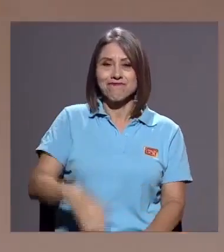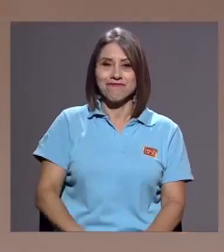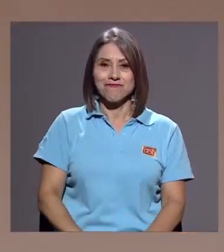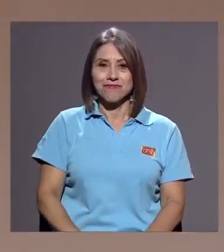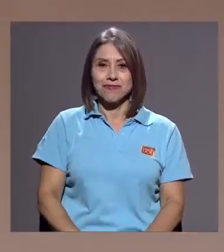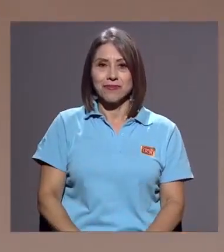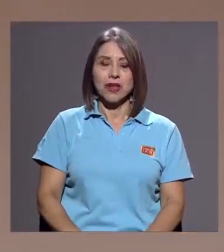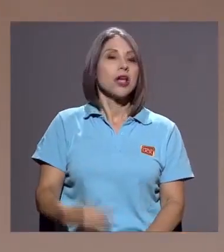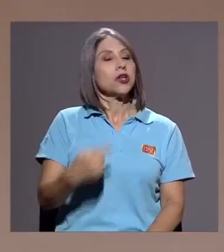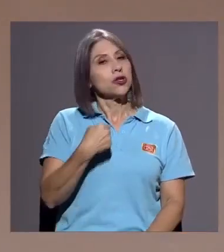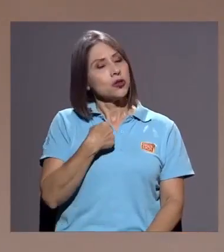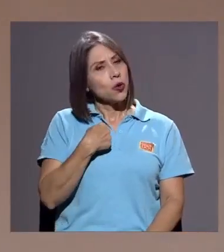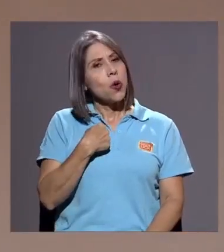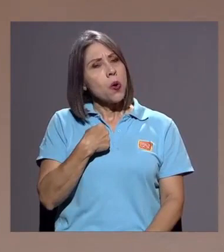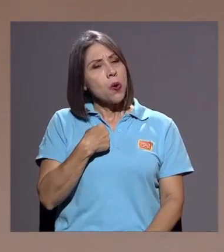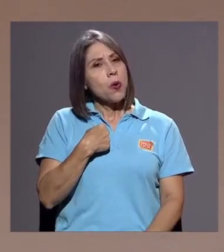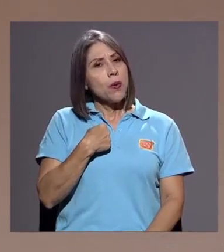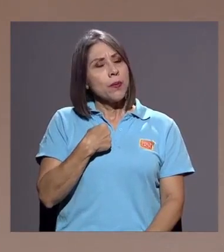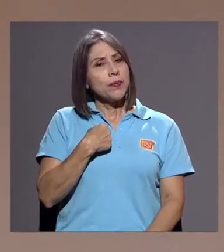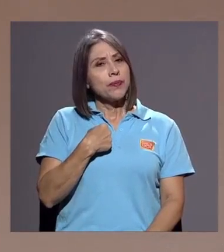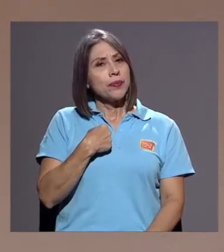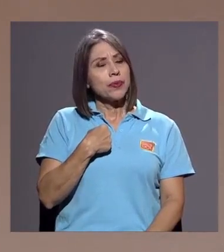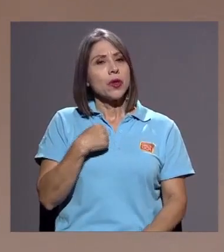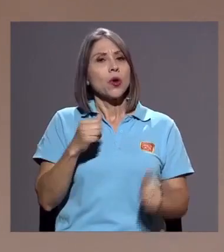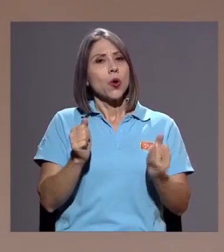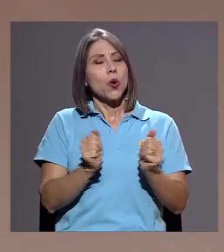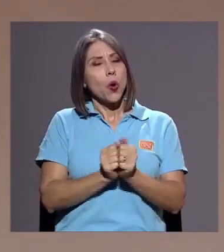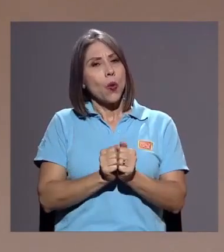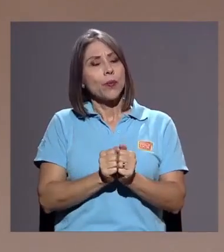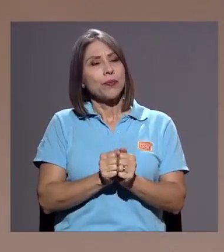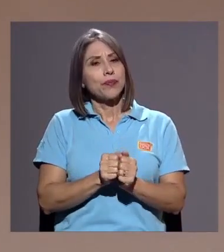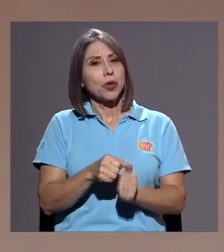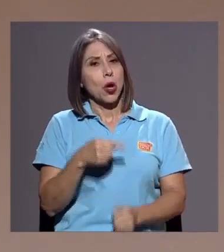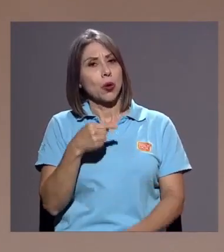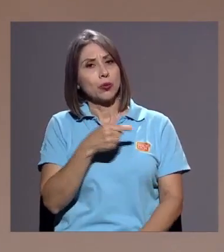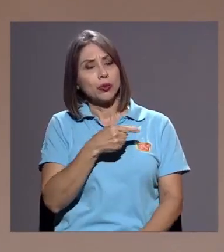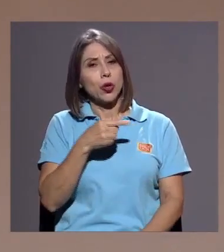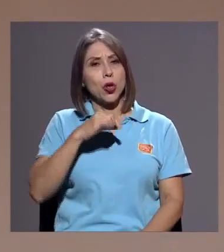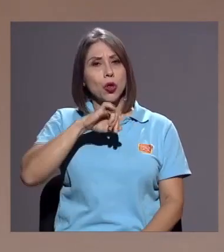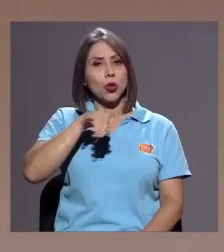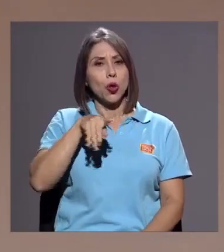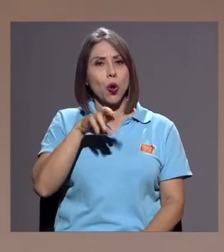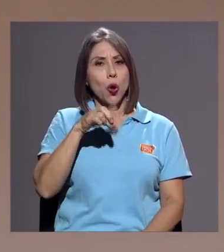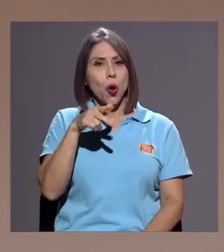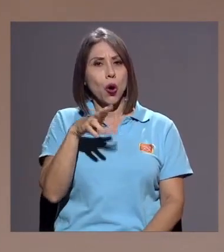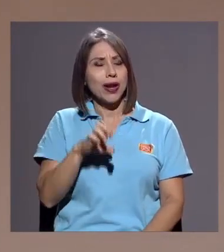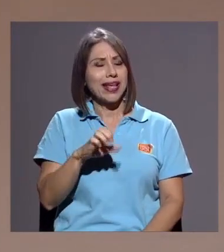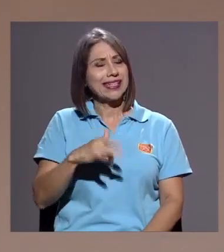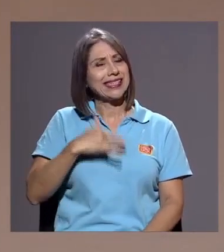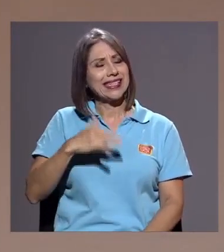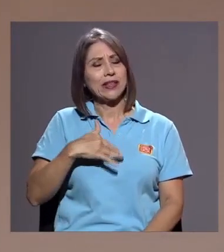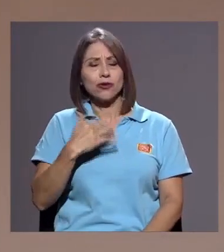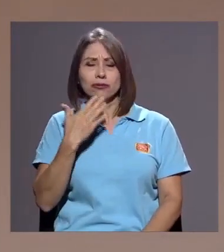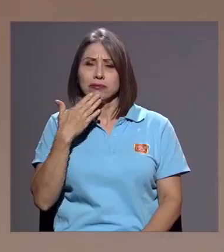Yo tengo con don Jorge una gratitud enorme